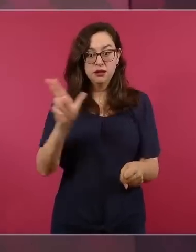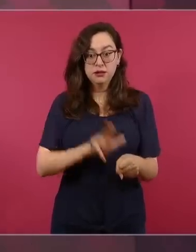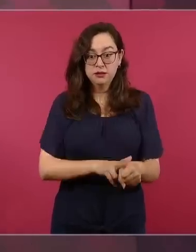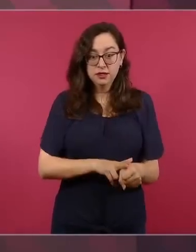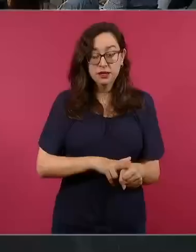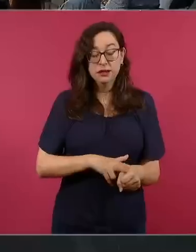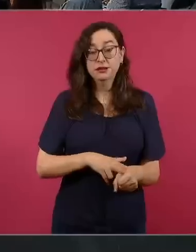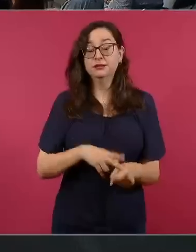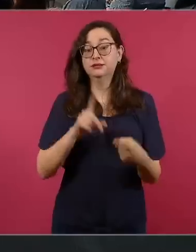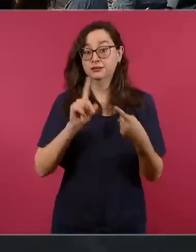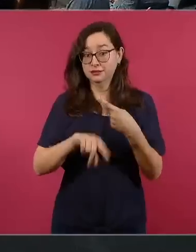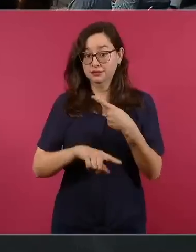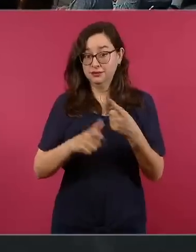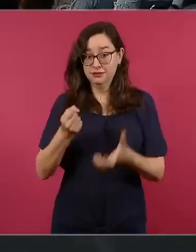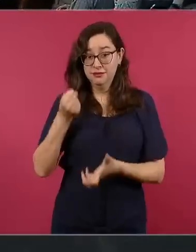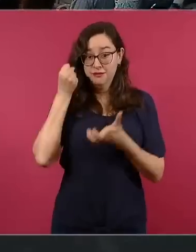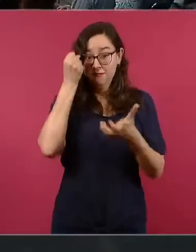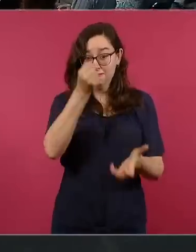carísimos,